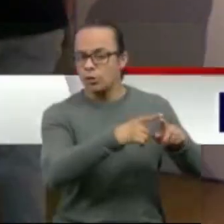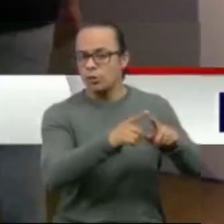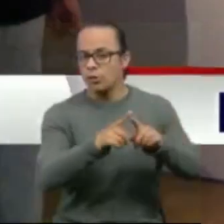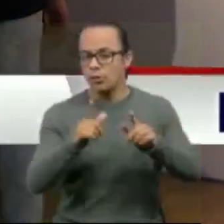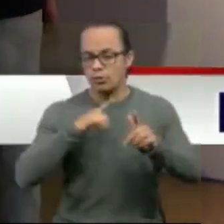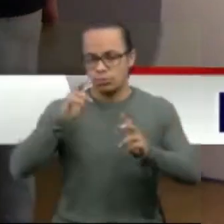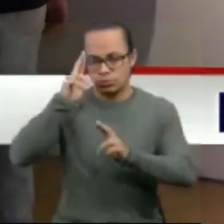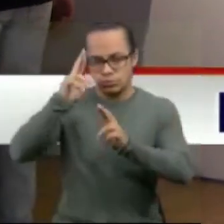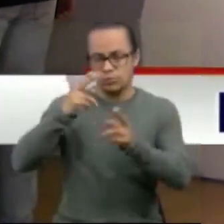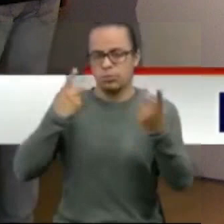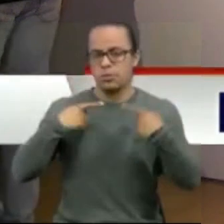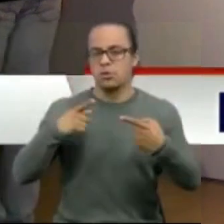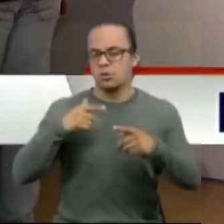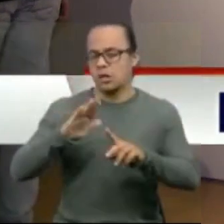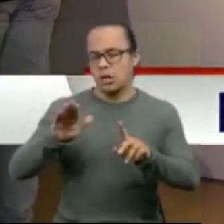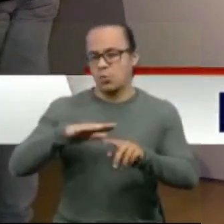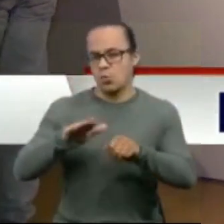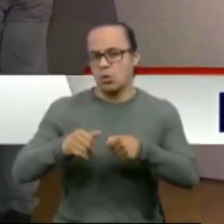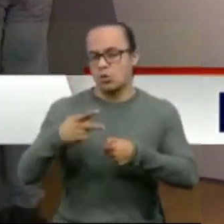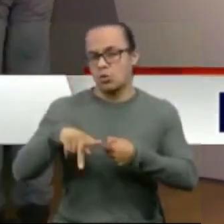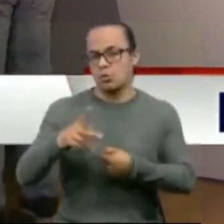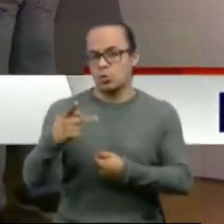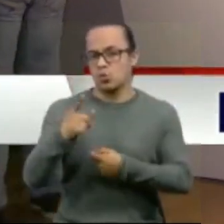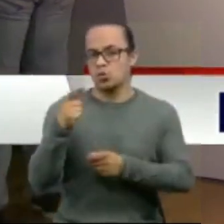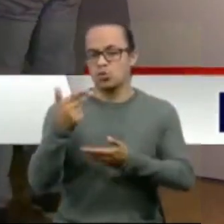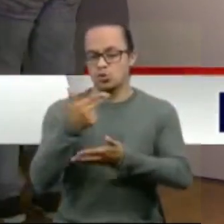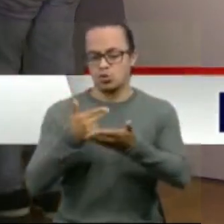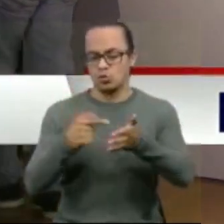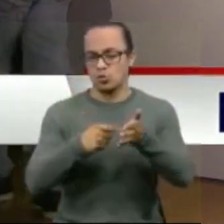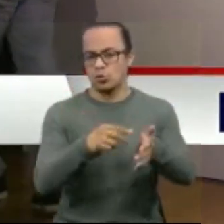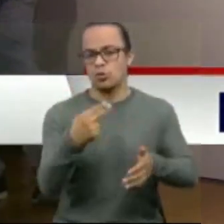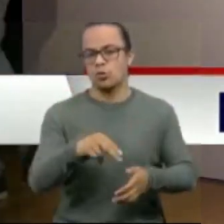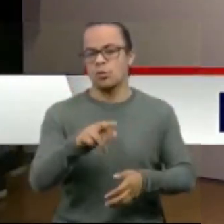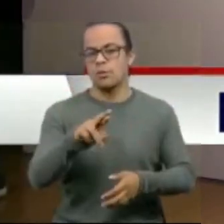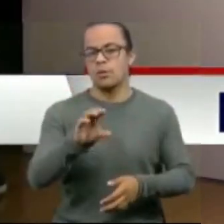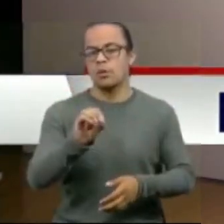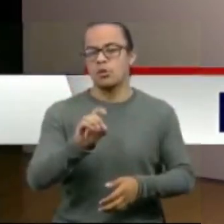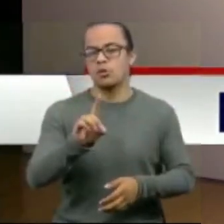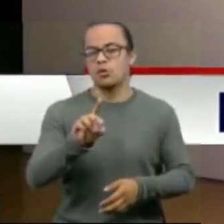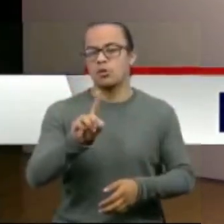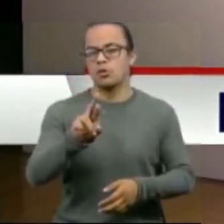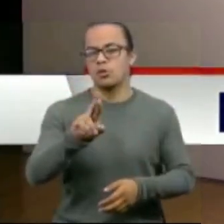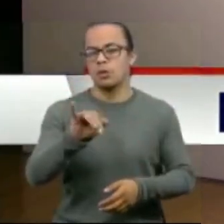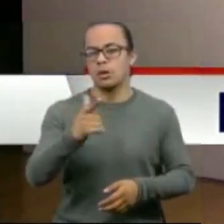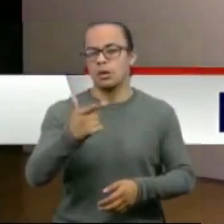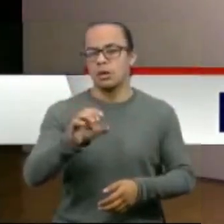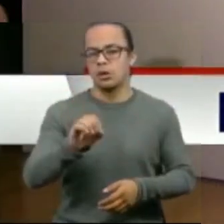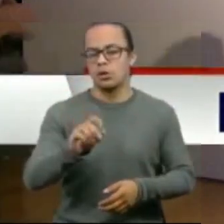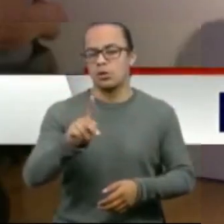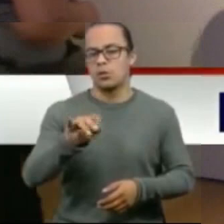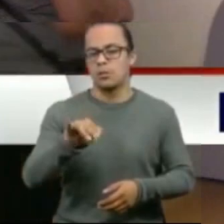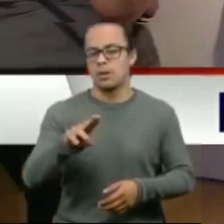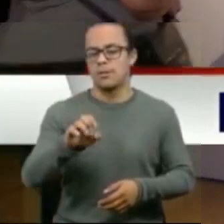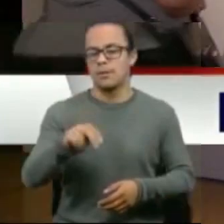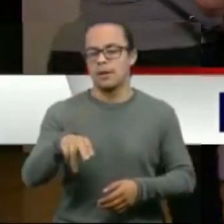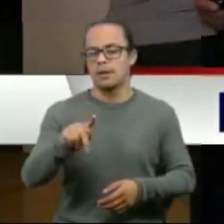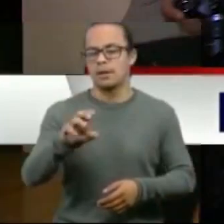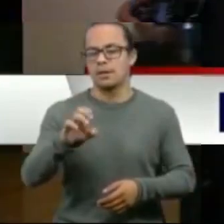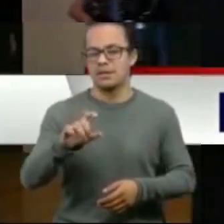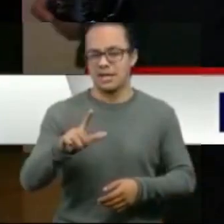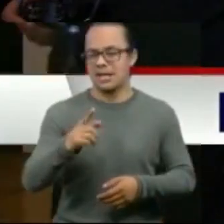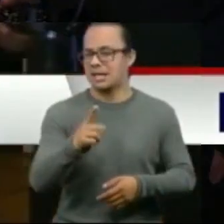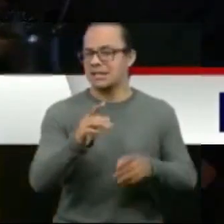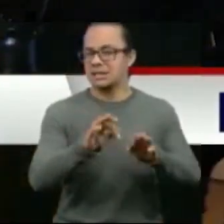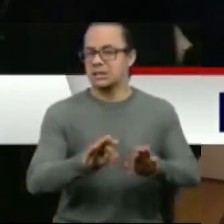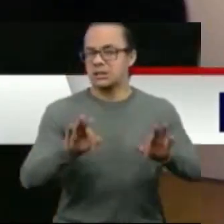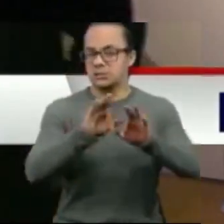un artista plástico michoacanense, Rodrigo Pimentel, cuya obra se caracteriza por tener grandes referentes hacia la